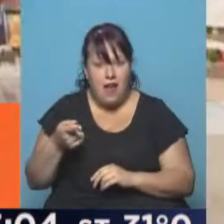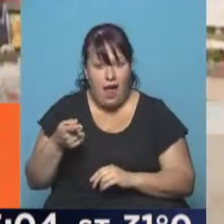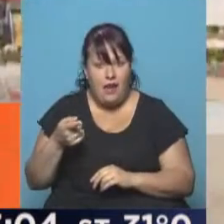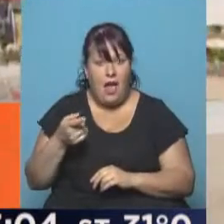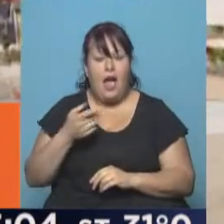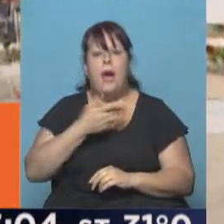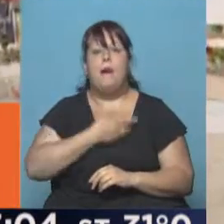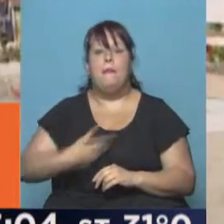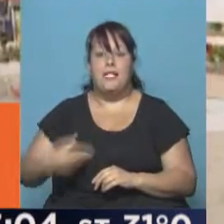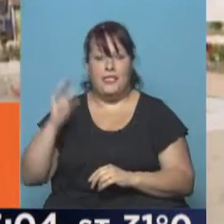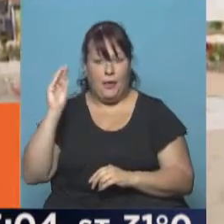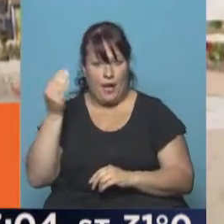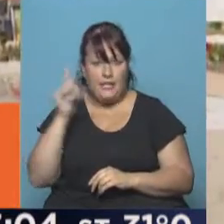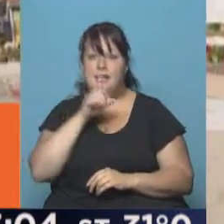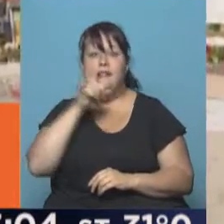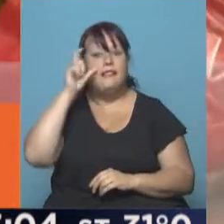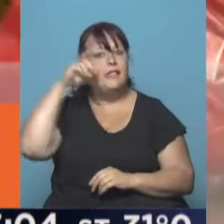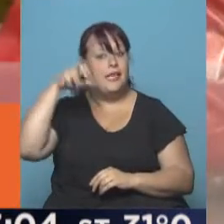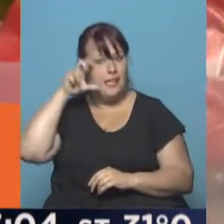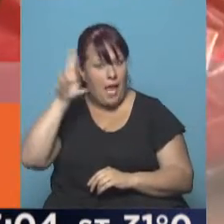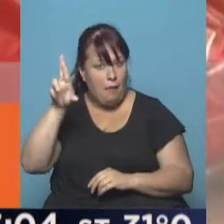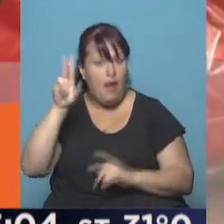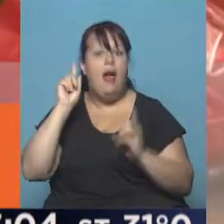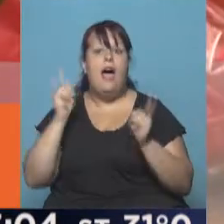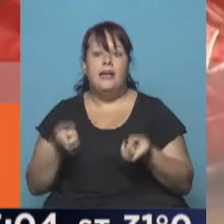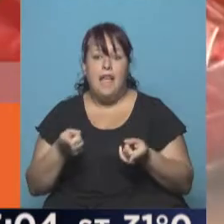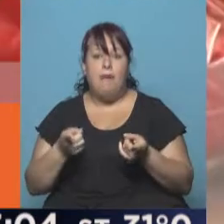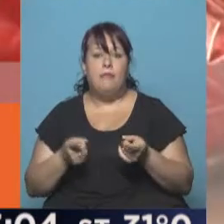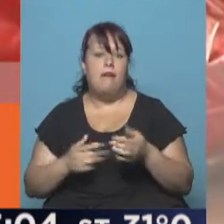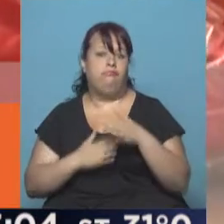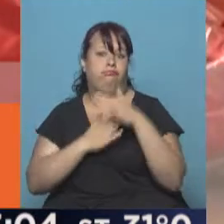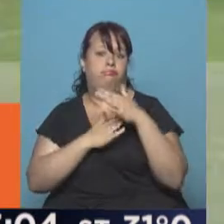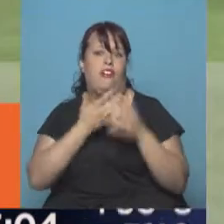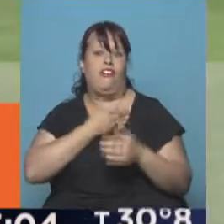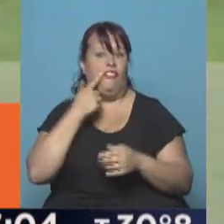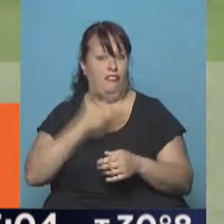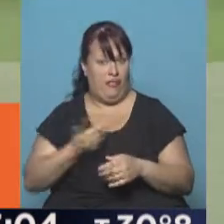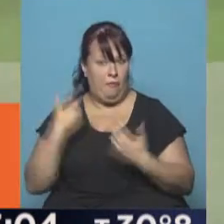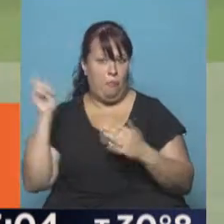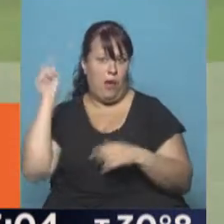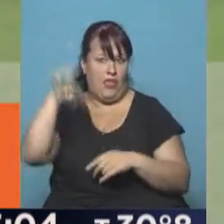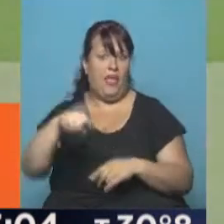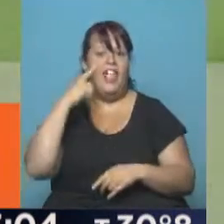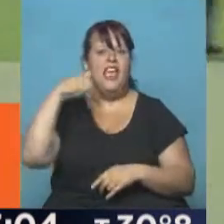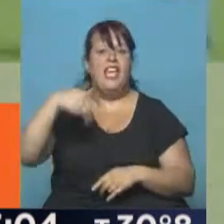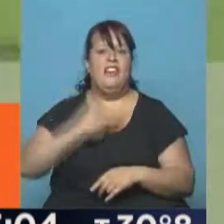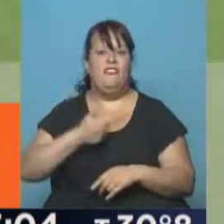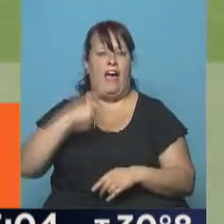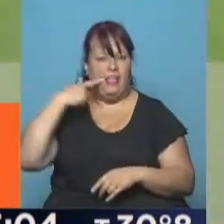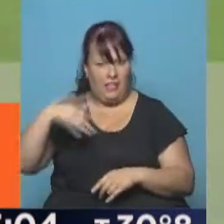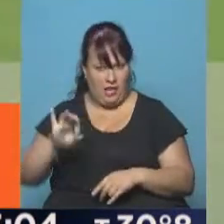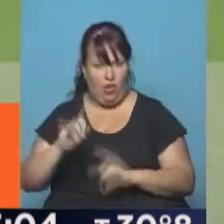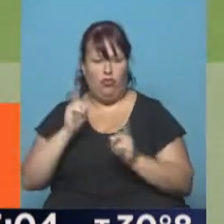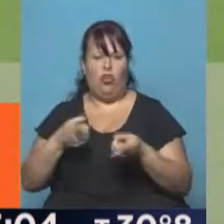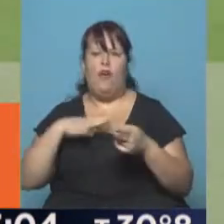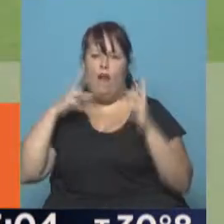el presidente de Brasil, Michel Temer, inclusive el máximo dirigente de la FIFA, Infantino. En tanto, continúa